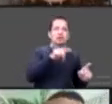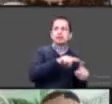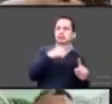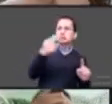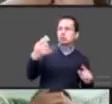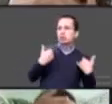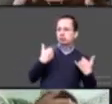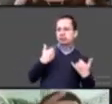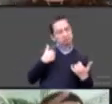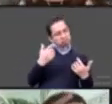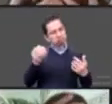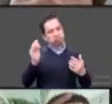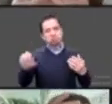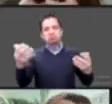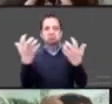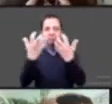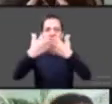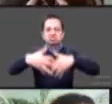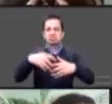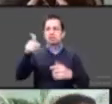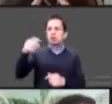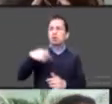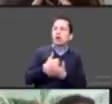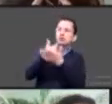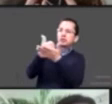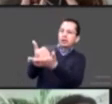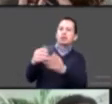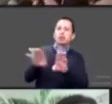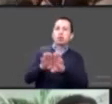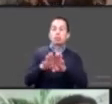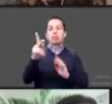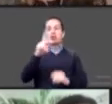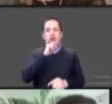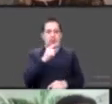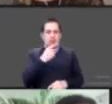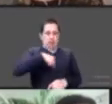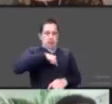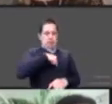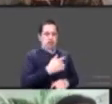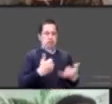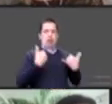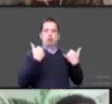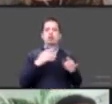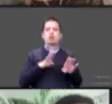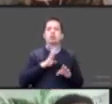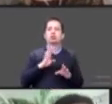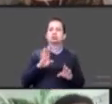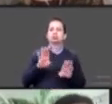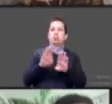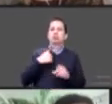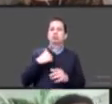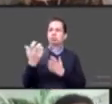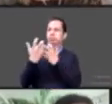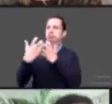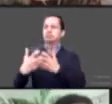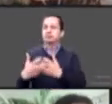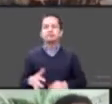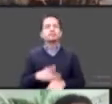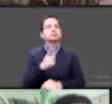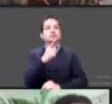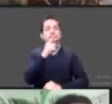al maestro. Pero también adaptarnos nosotros. Yo contaba que los primeros meses de la pandemia, lo más